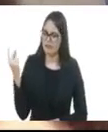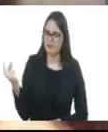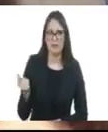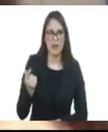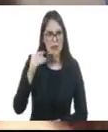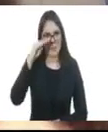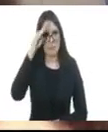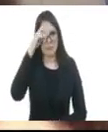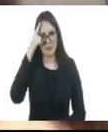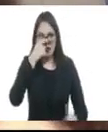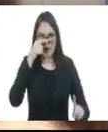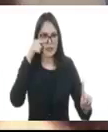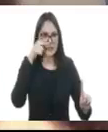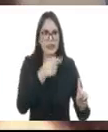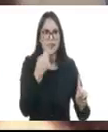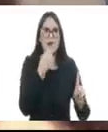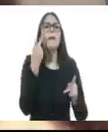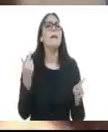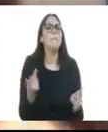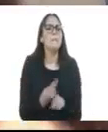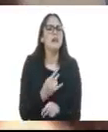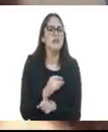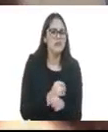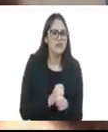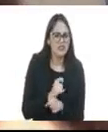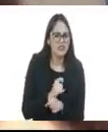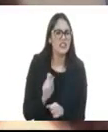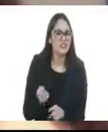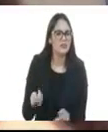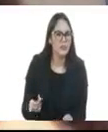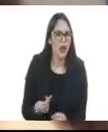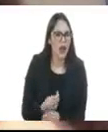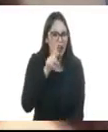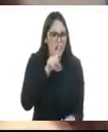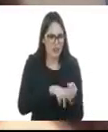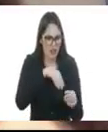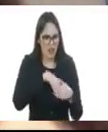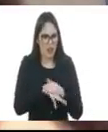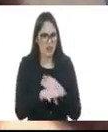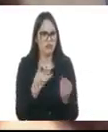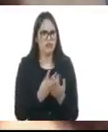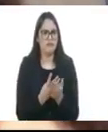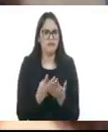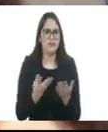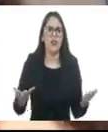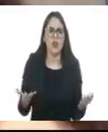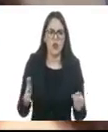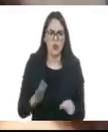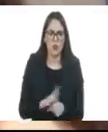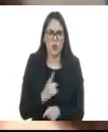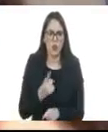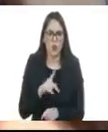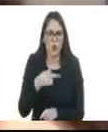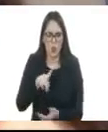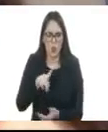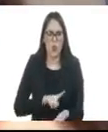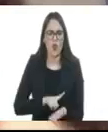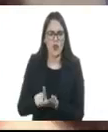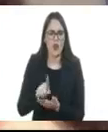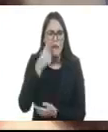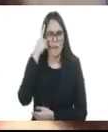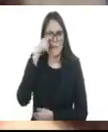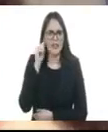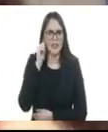de investigar qué estaba pasando ahí dentro, porque pues la menstruación y el derecho a la menstruación